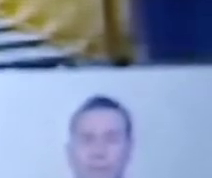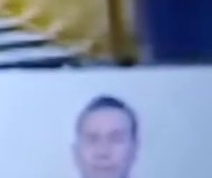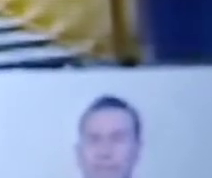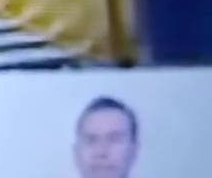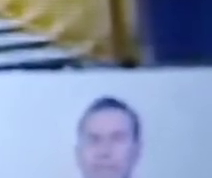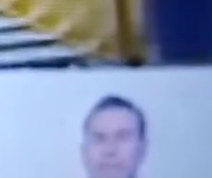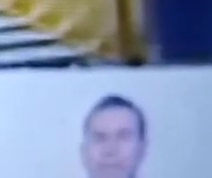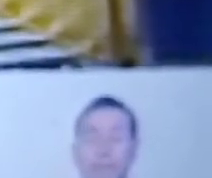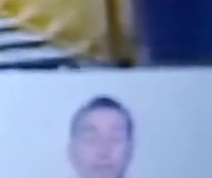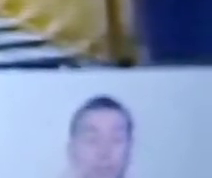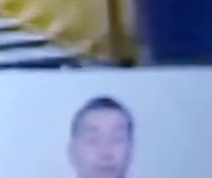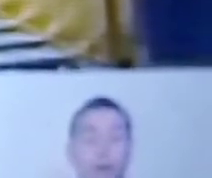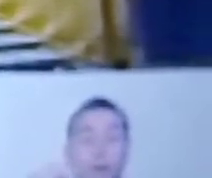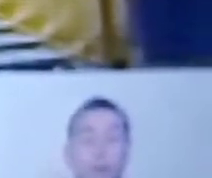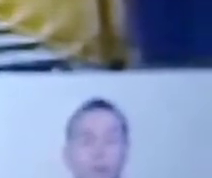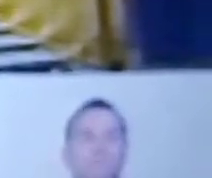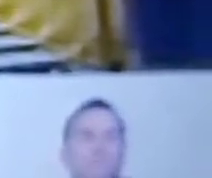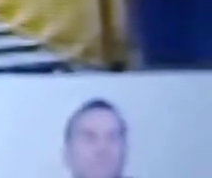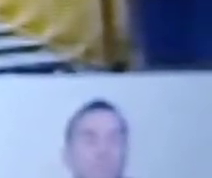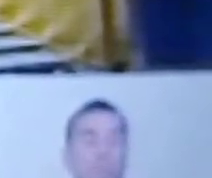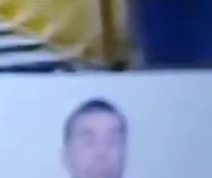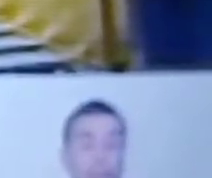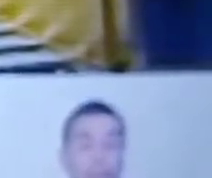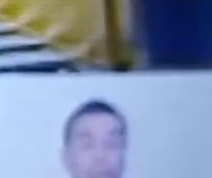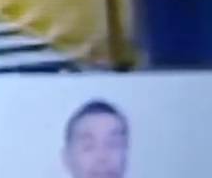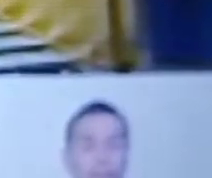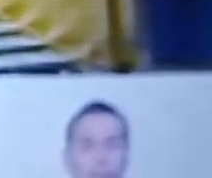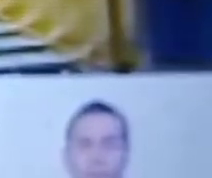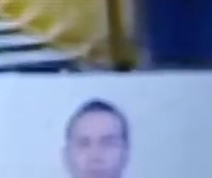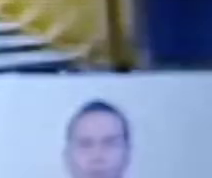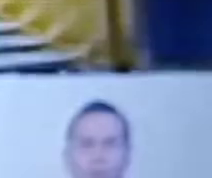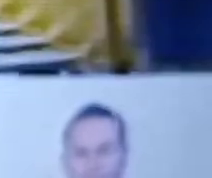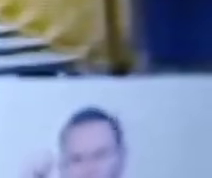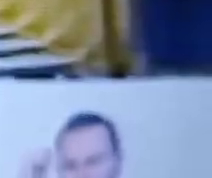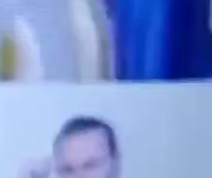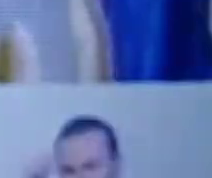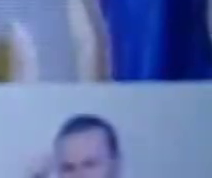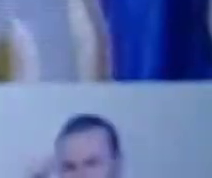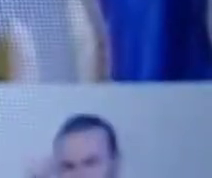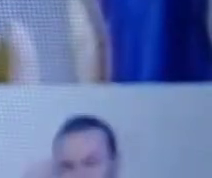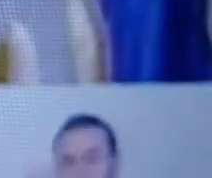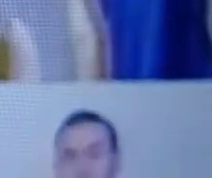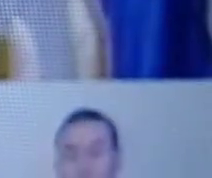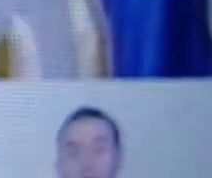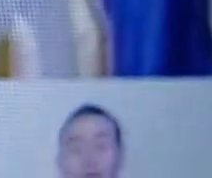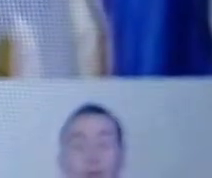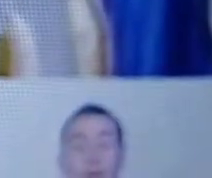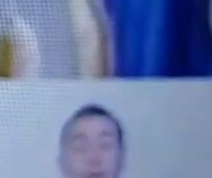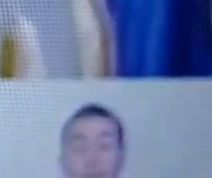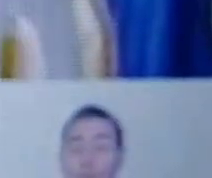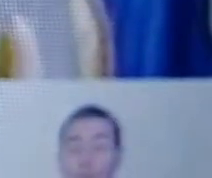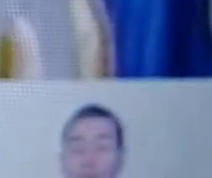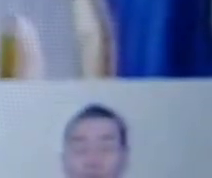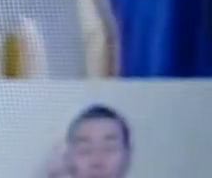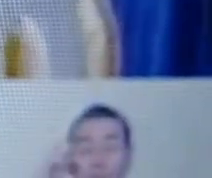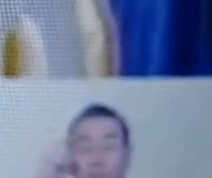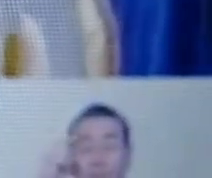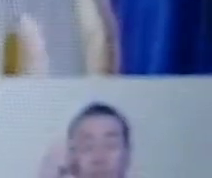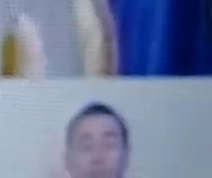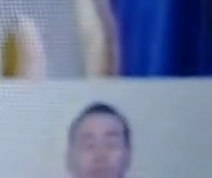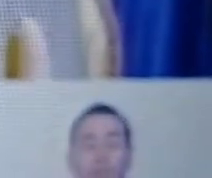difíciles y ha sido en estos momentos en donde ha tenido la oportunidad de realmente analizar el camino que debe tomar. Puntos de quiebre en donde hemos decidido